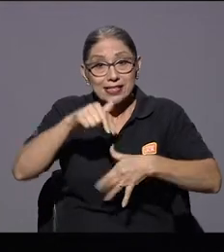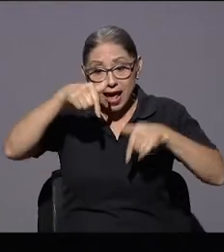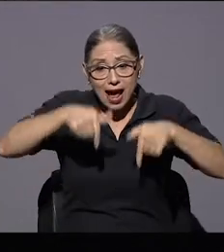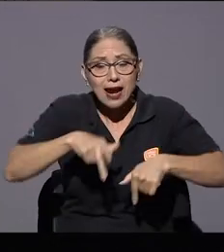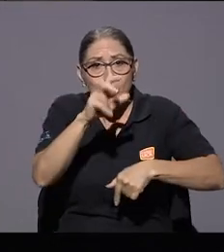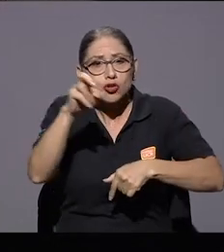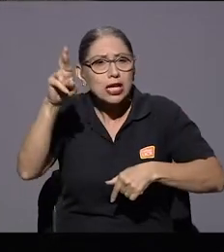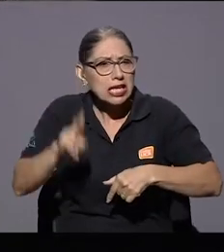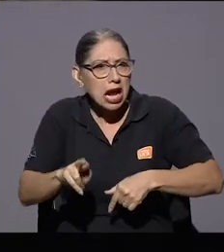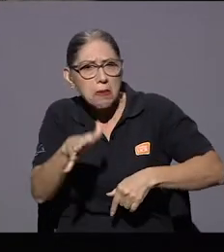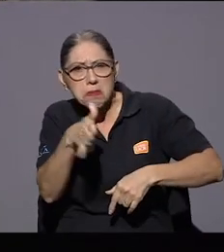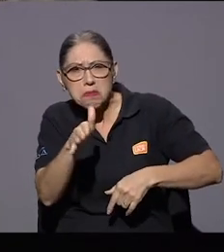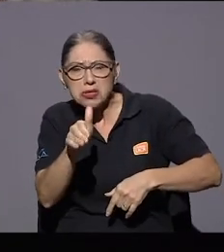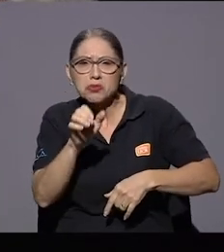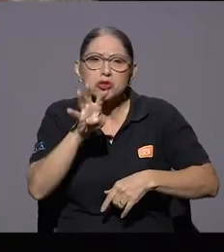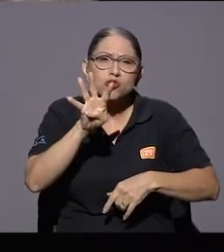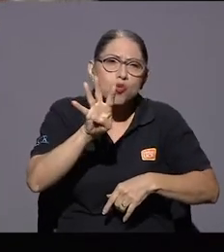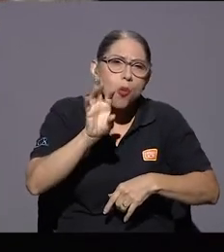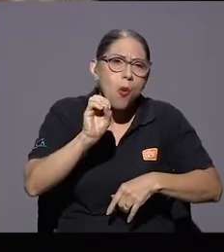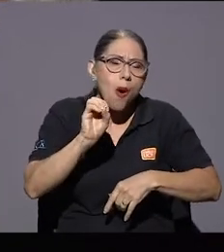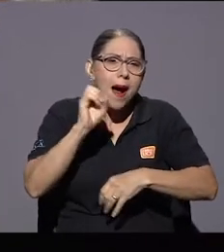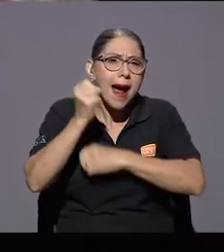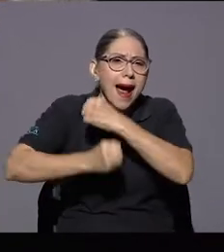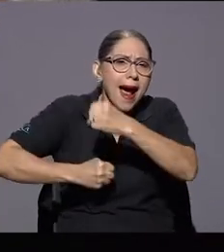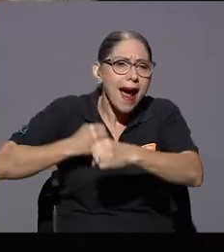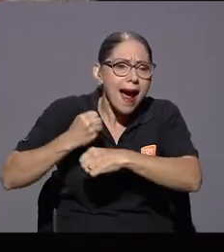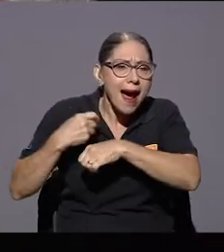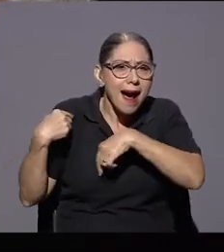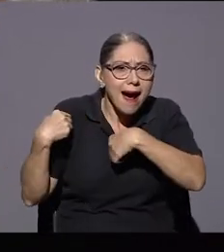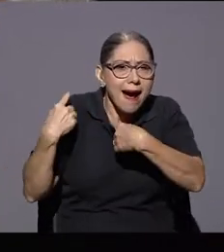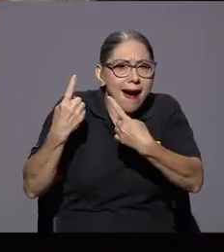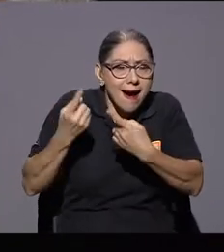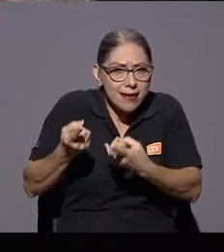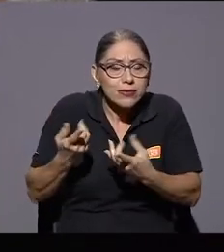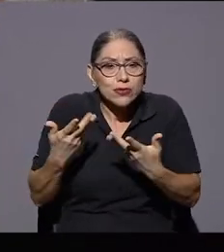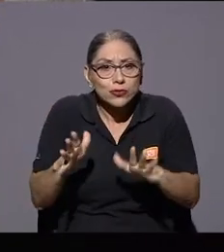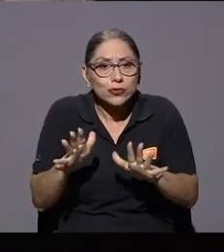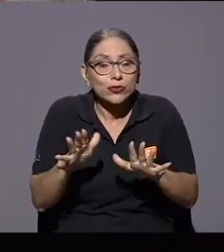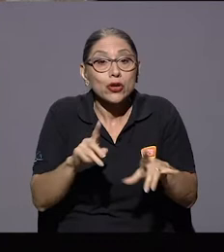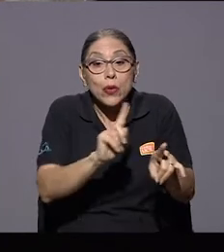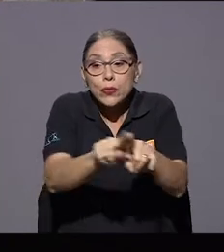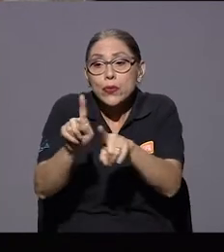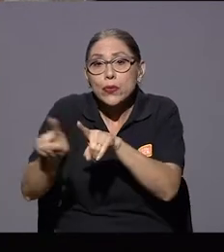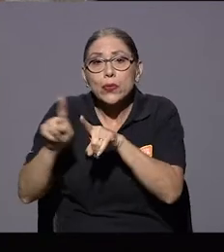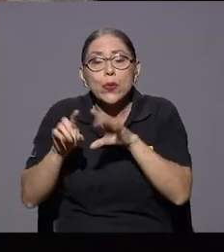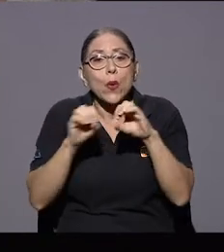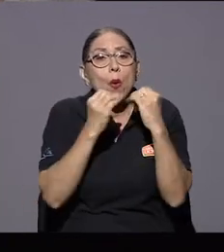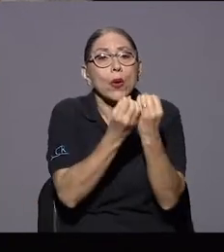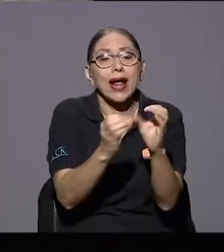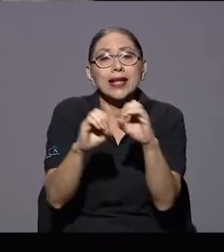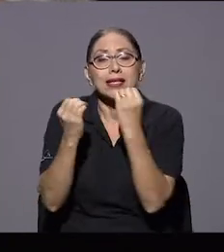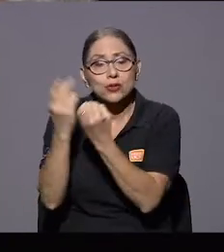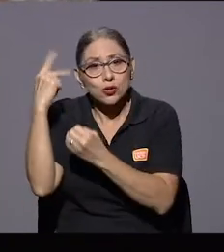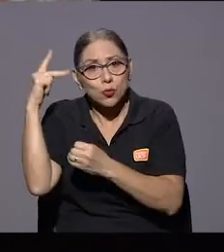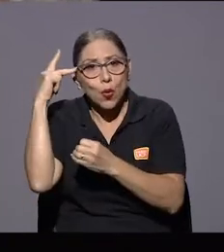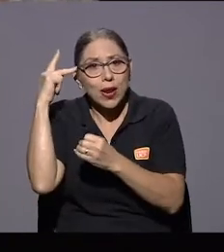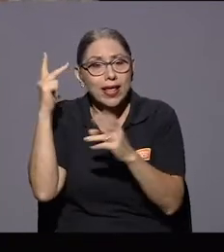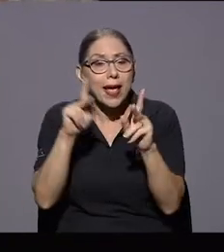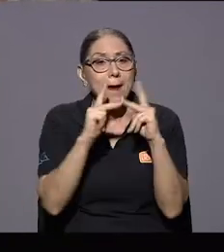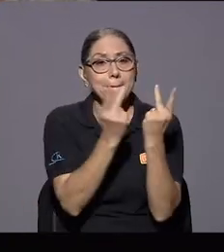proceso de unas 3 o 4 décadas, Marlon, en que las organizaciones políticas, los partidos